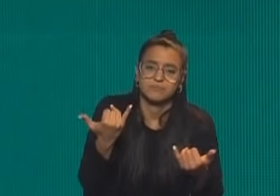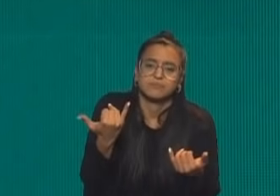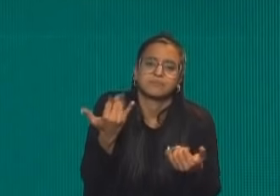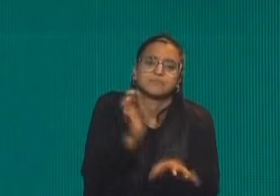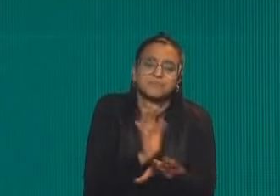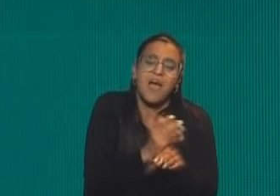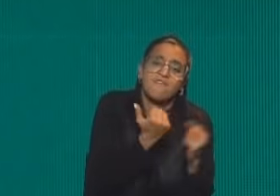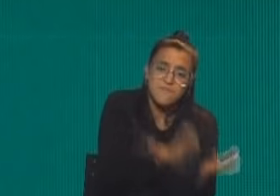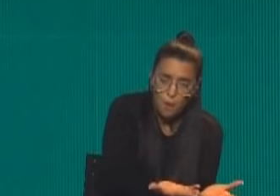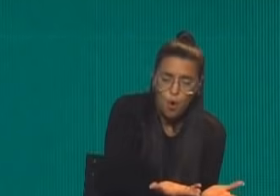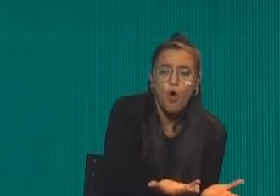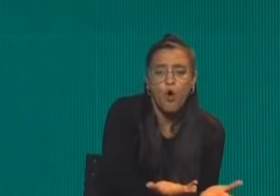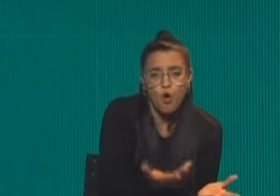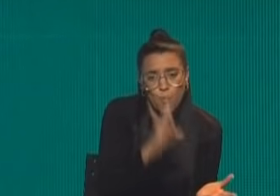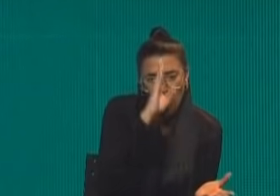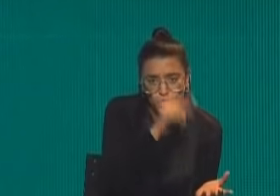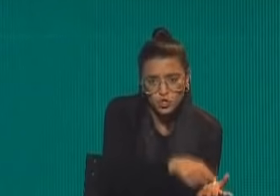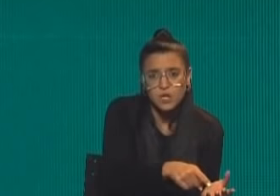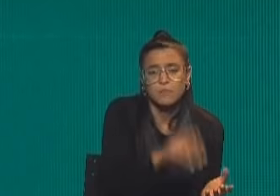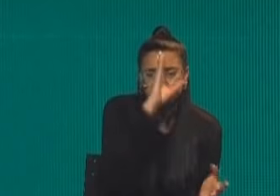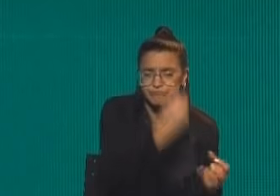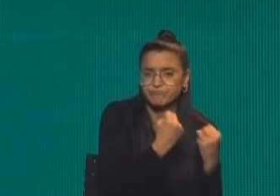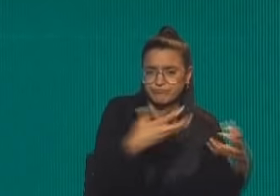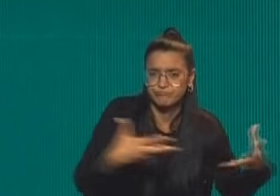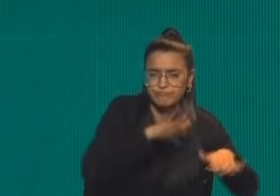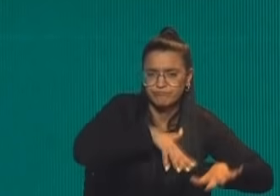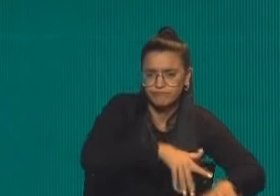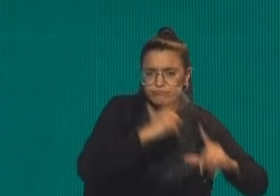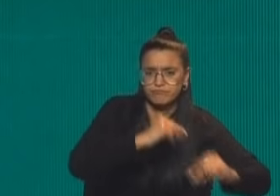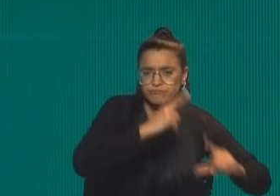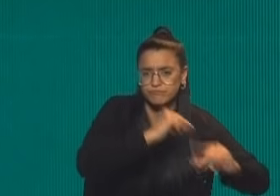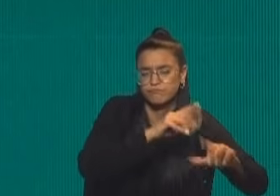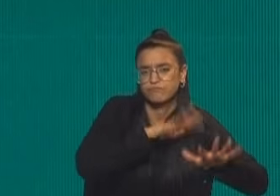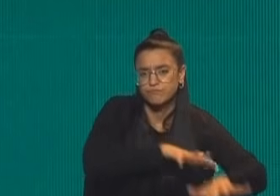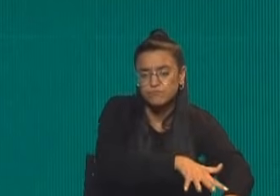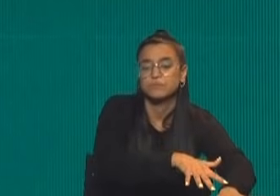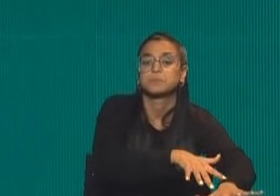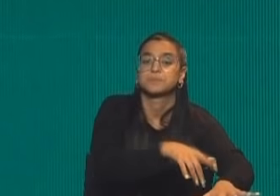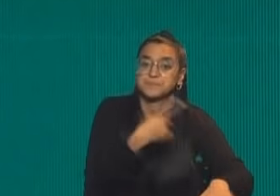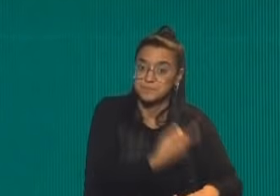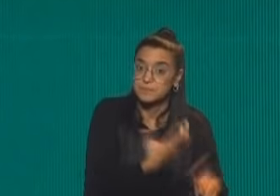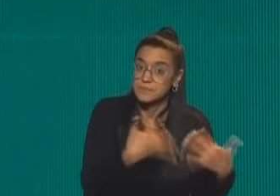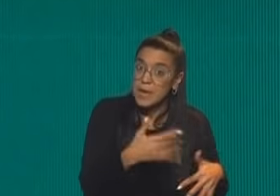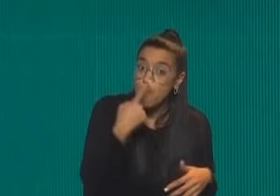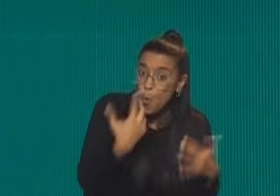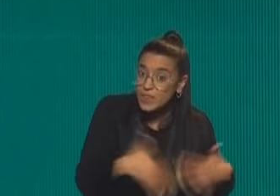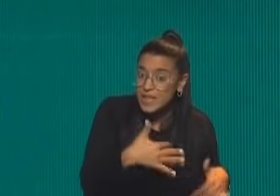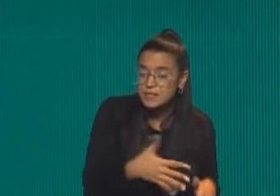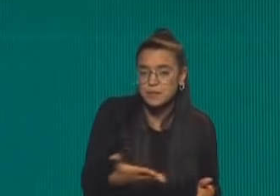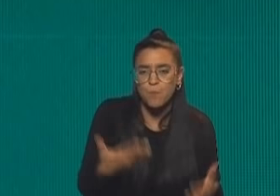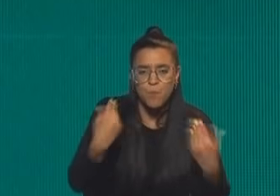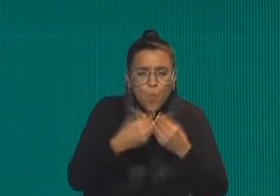¿sí? A favor de Bolsonaro, el bolsonarismo movilizado, en donde las postales fueron muy interesantes y hay mucho